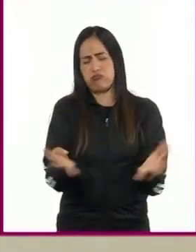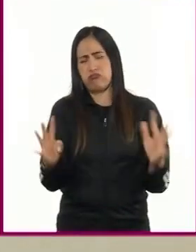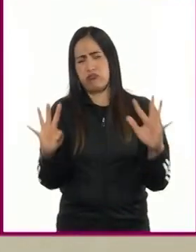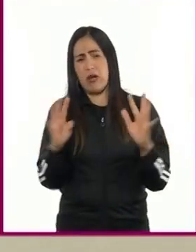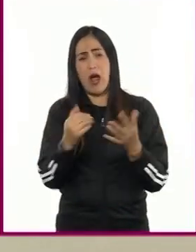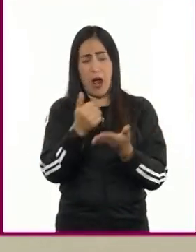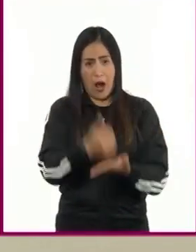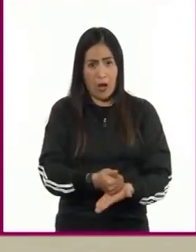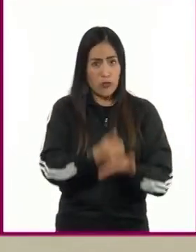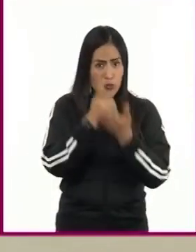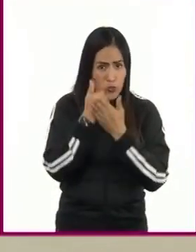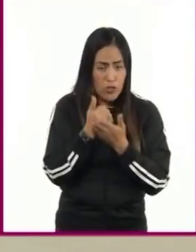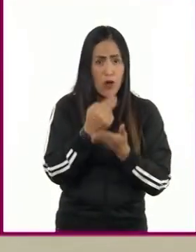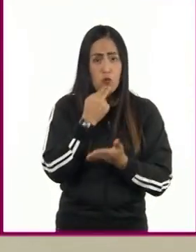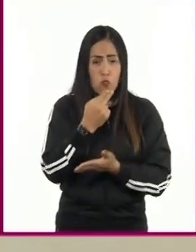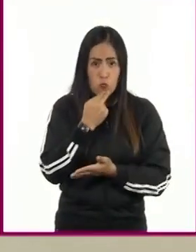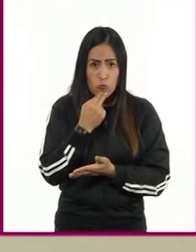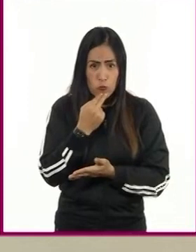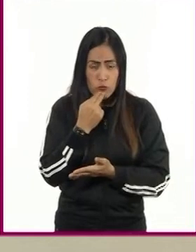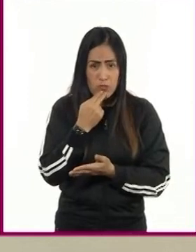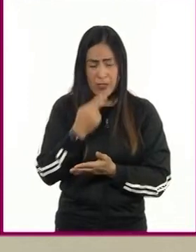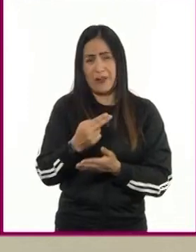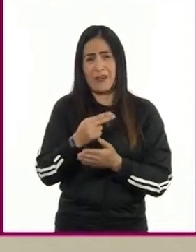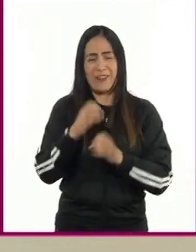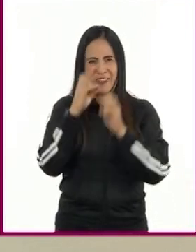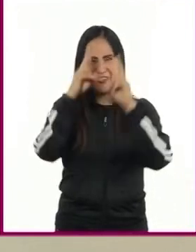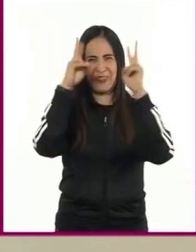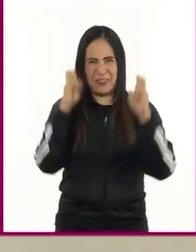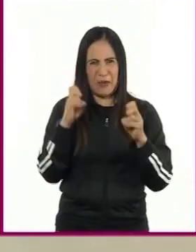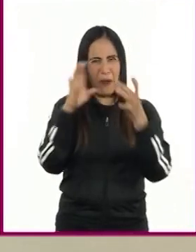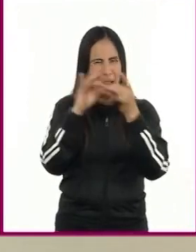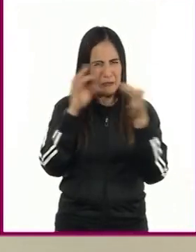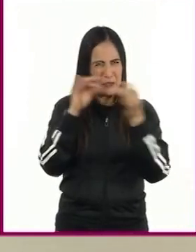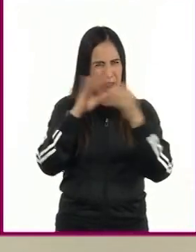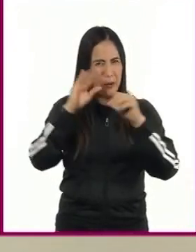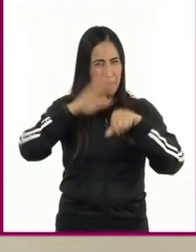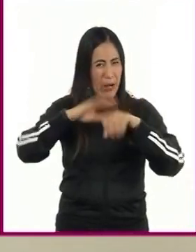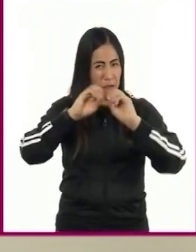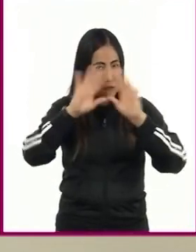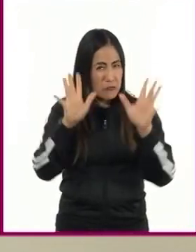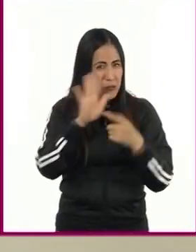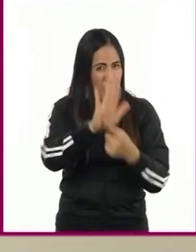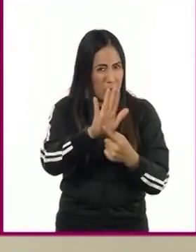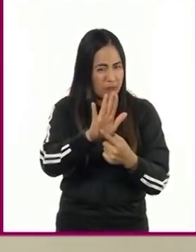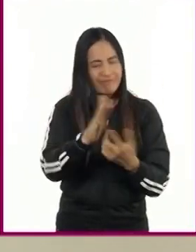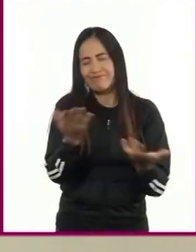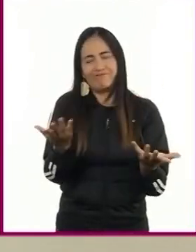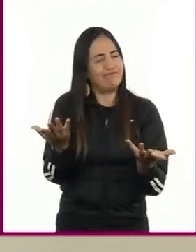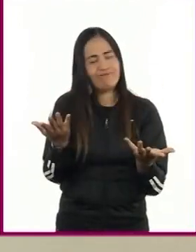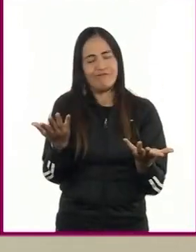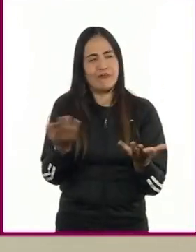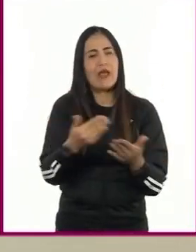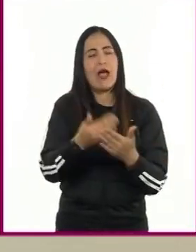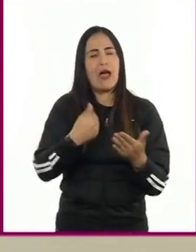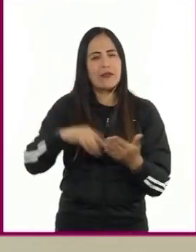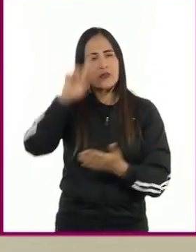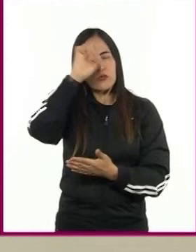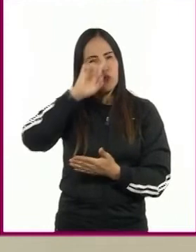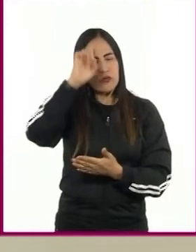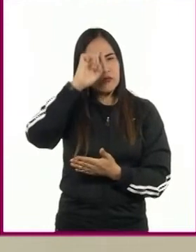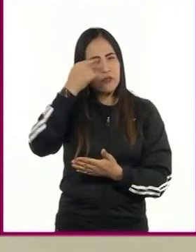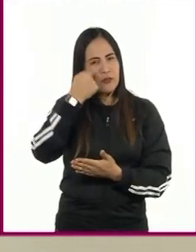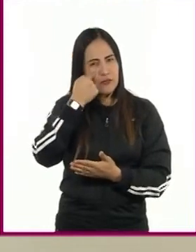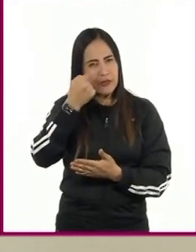para seleccionar información que nos ayude a la exposición. Después de considerar lo anterior, es recomendable que tomen en cuenta la